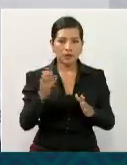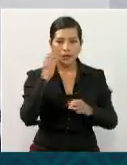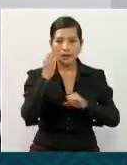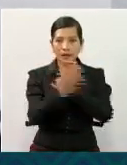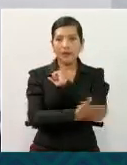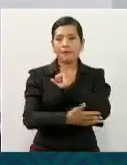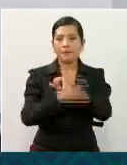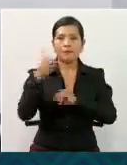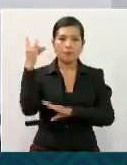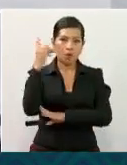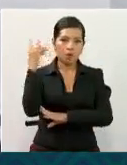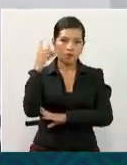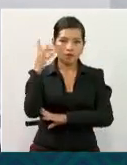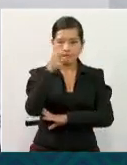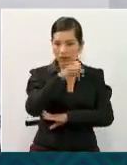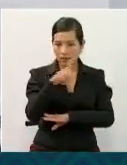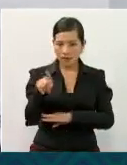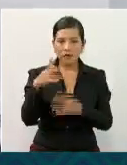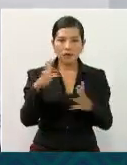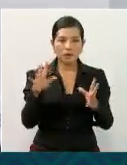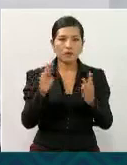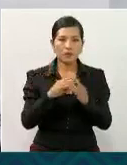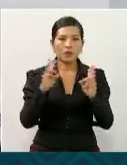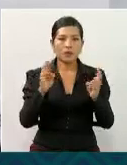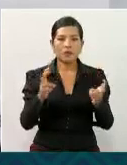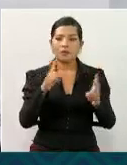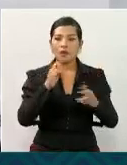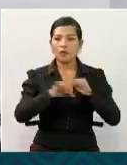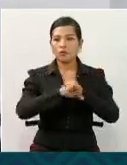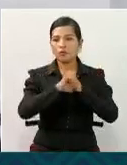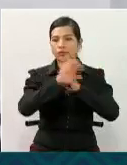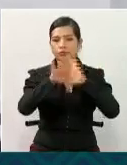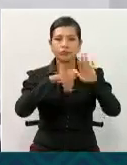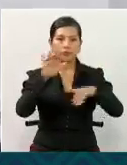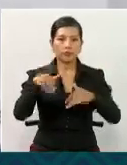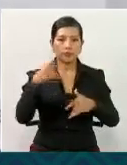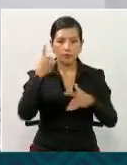Bolivia. Ellos han convocado al